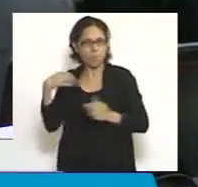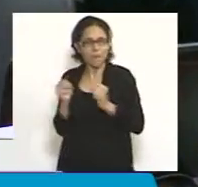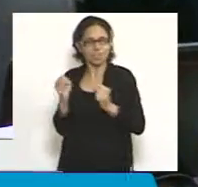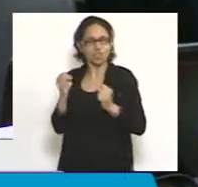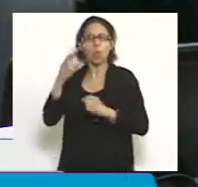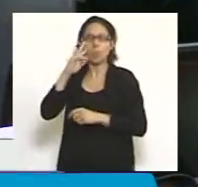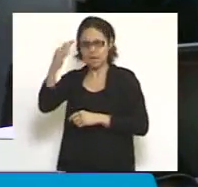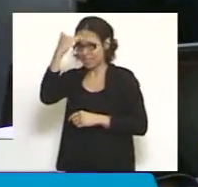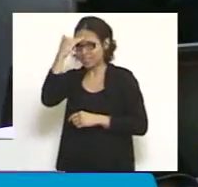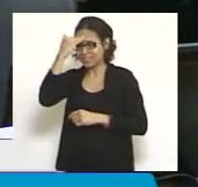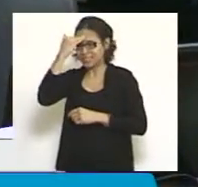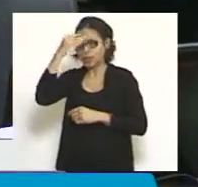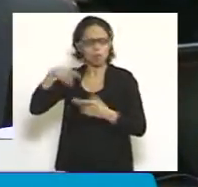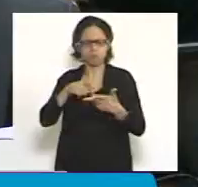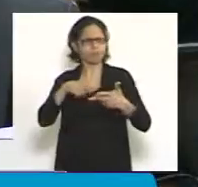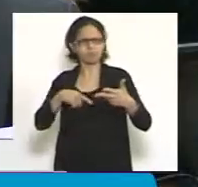reglamento